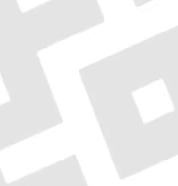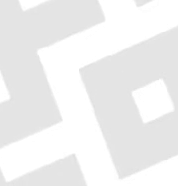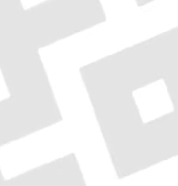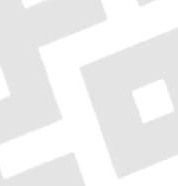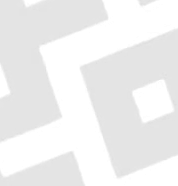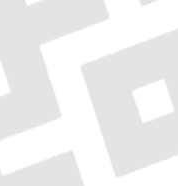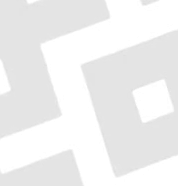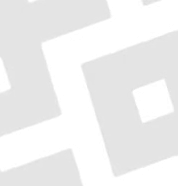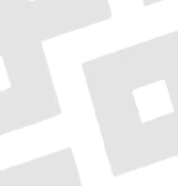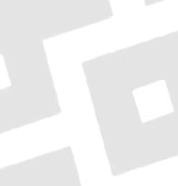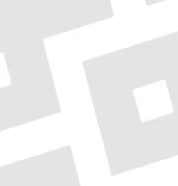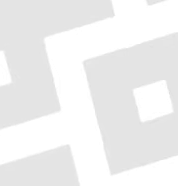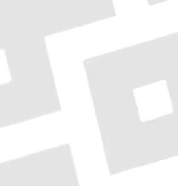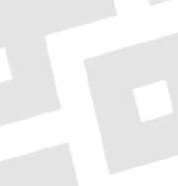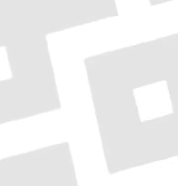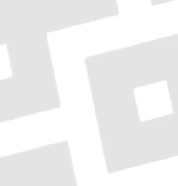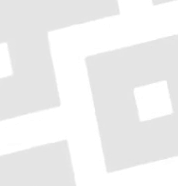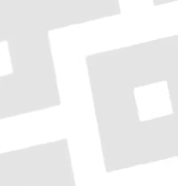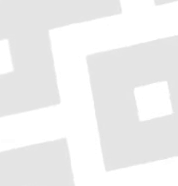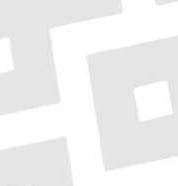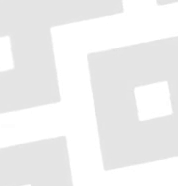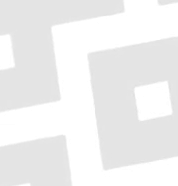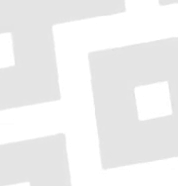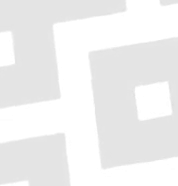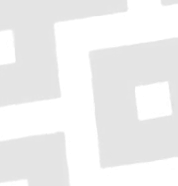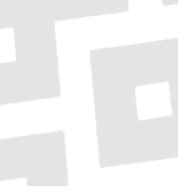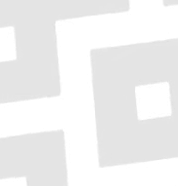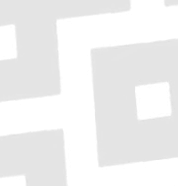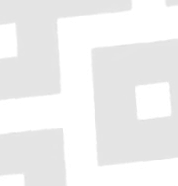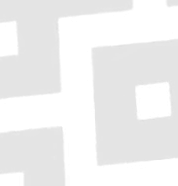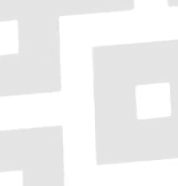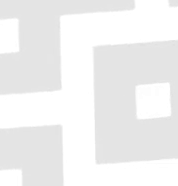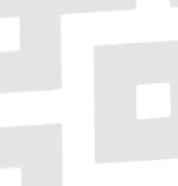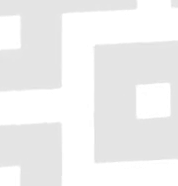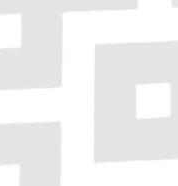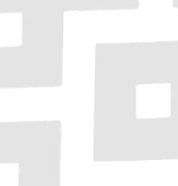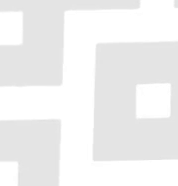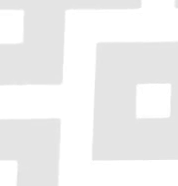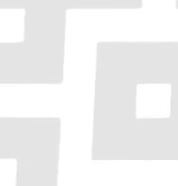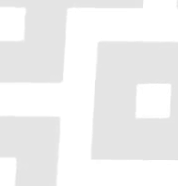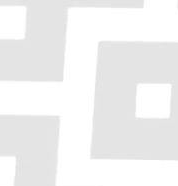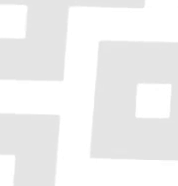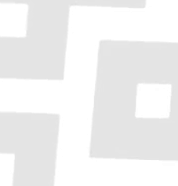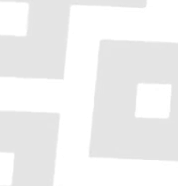estrategia estatal contra el coronavirus actualización en veracruz